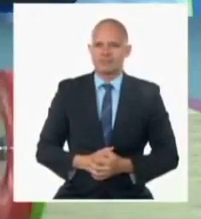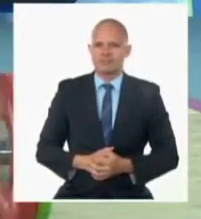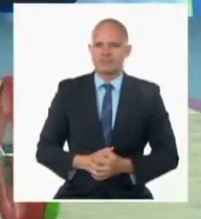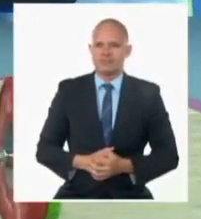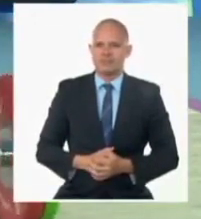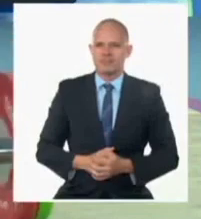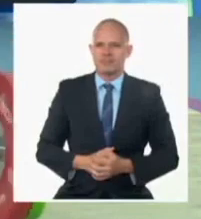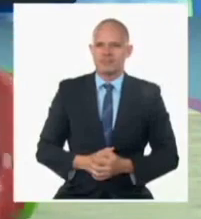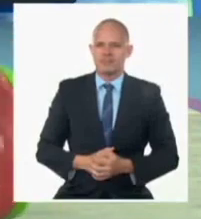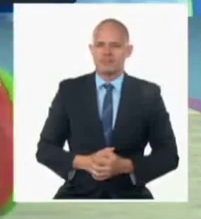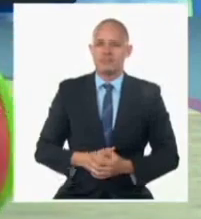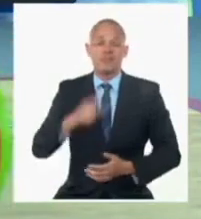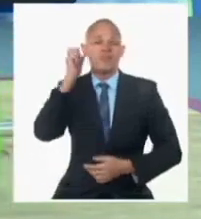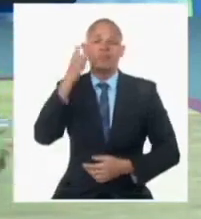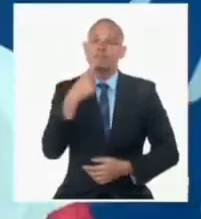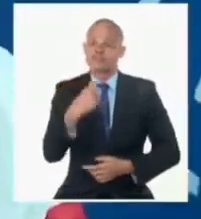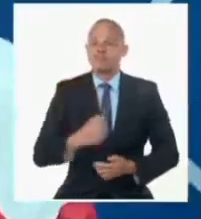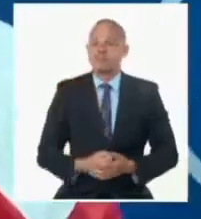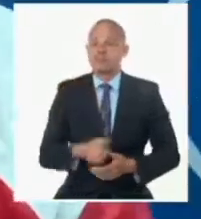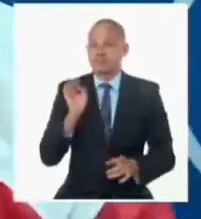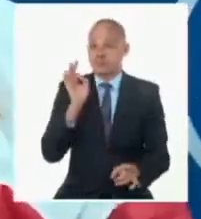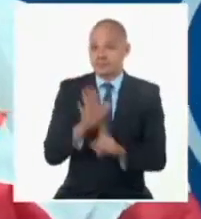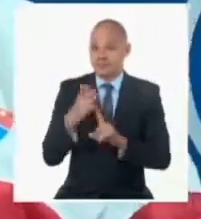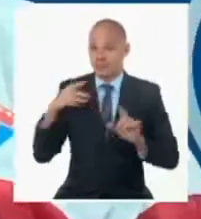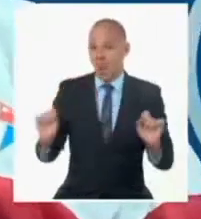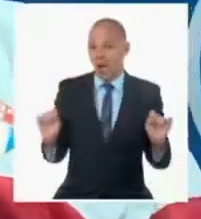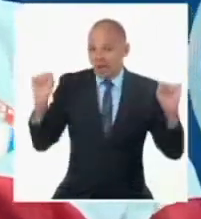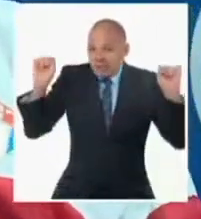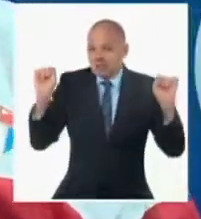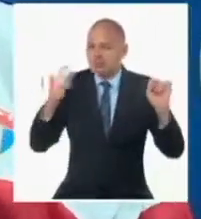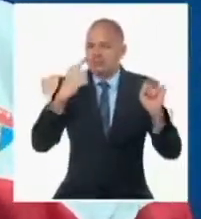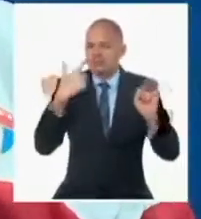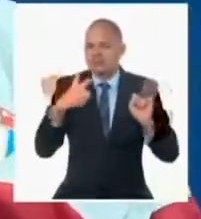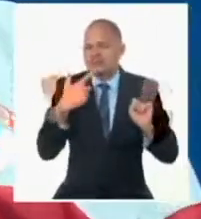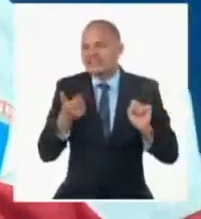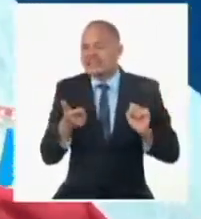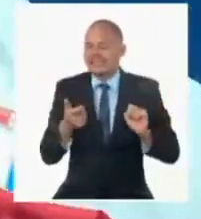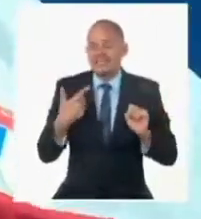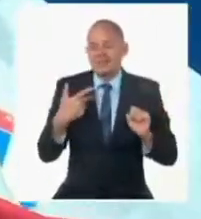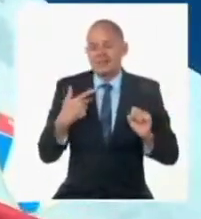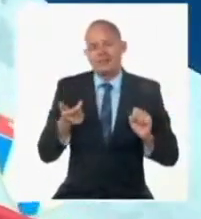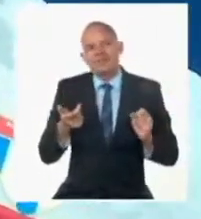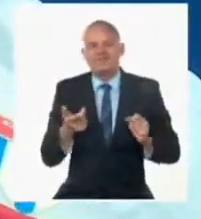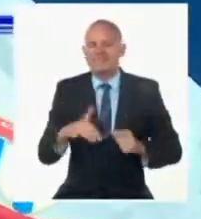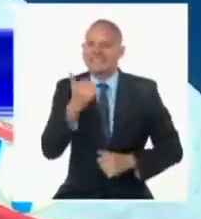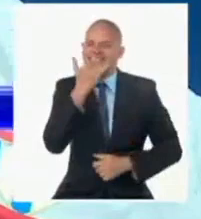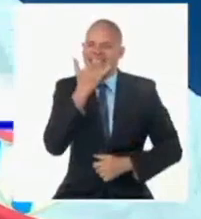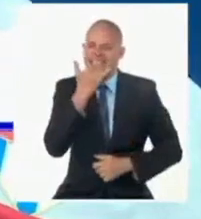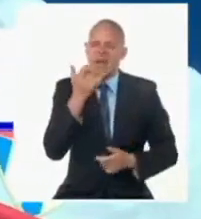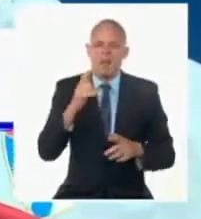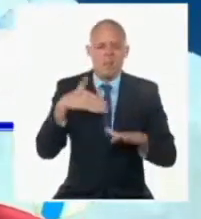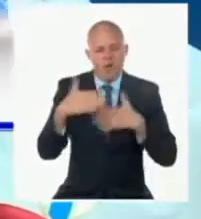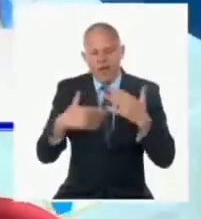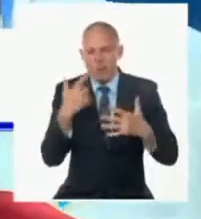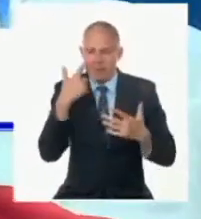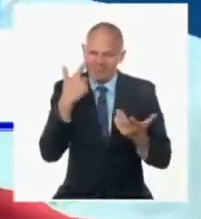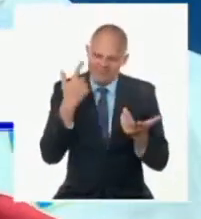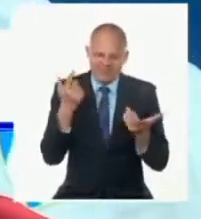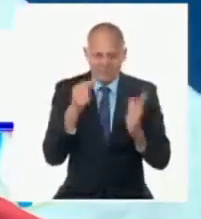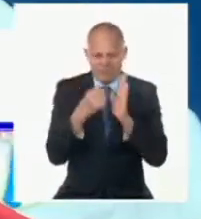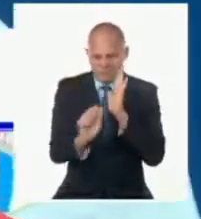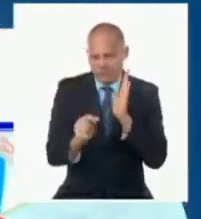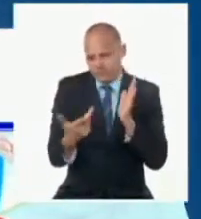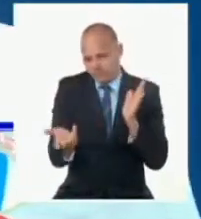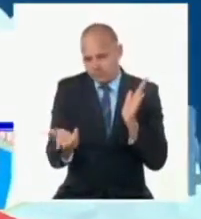En los 2 intentos iniciales en el arranque fue una mala técnica, hay que seguir mejorando eso en el entrenamiento.